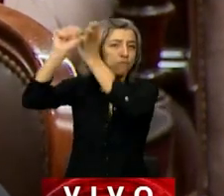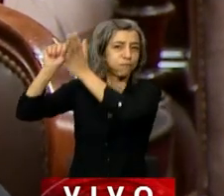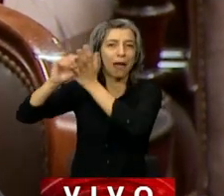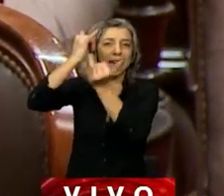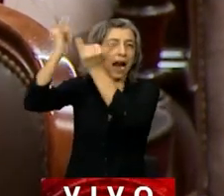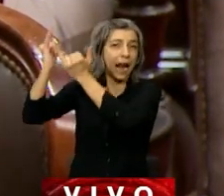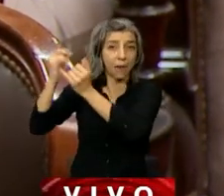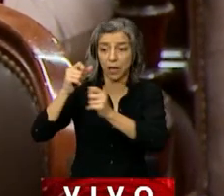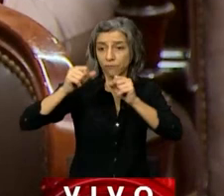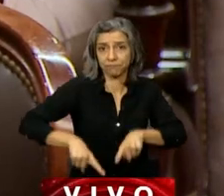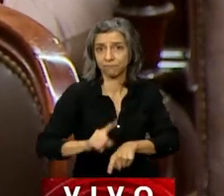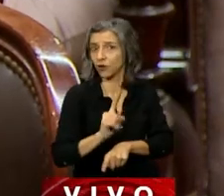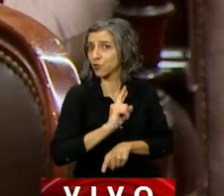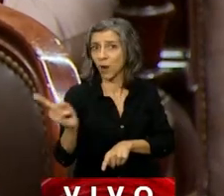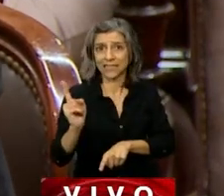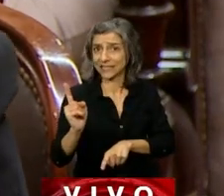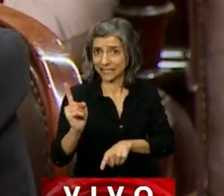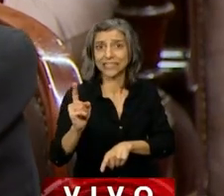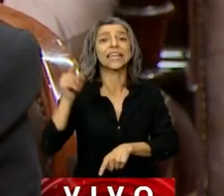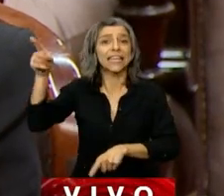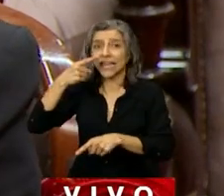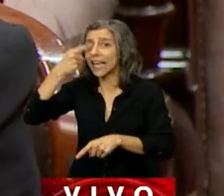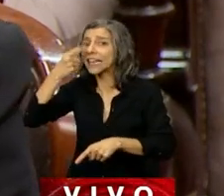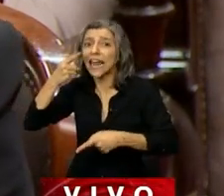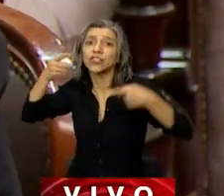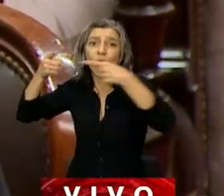cuyos intereses no son necesariamente los del país.